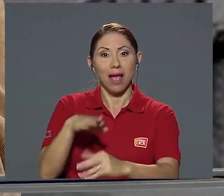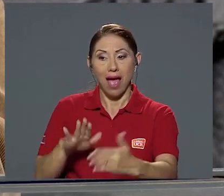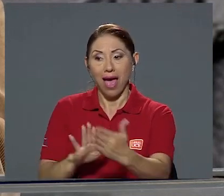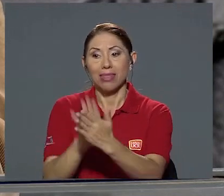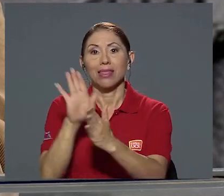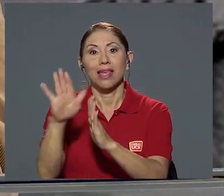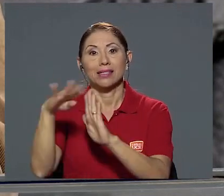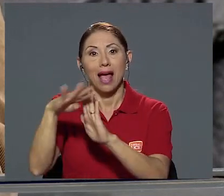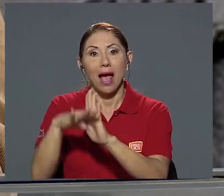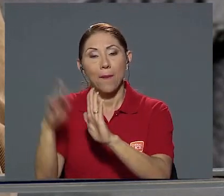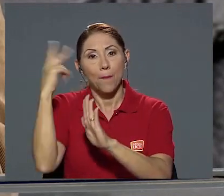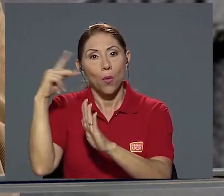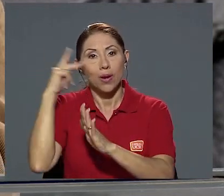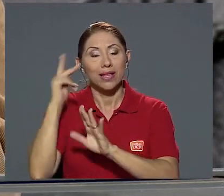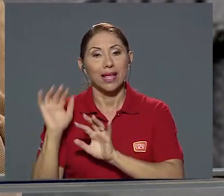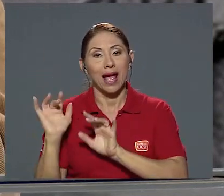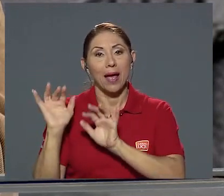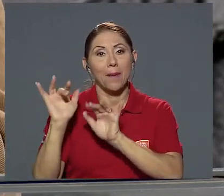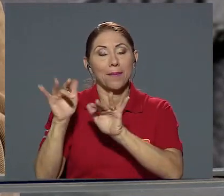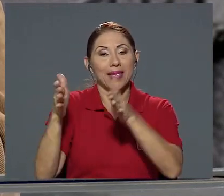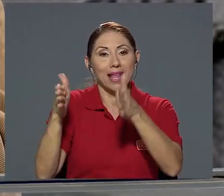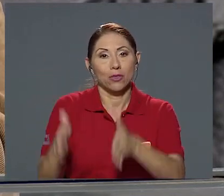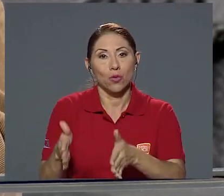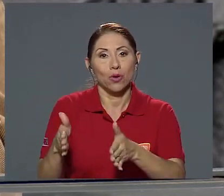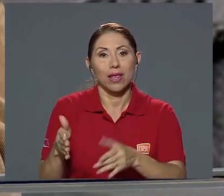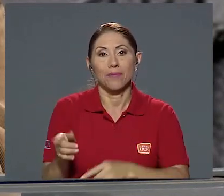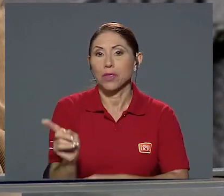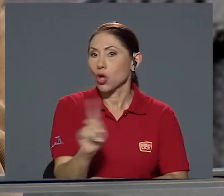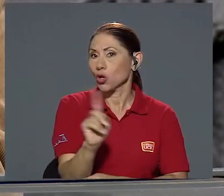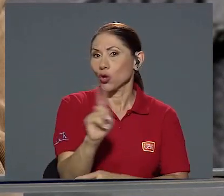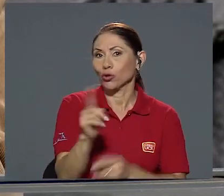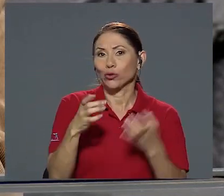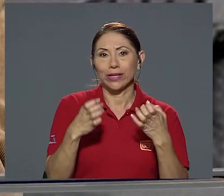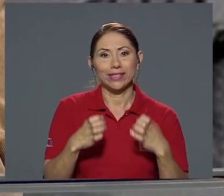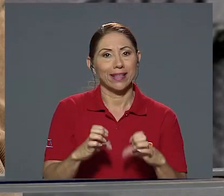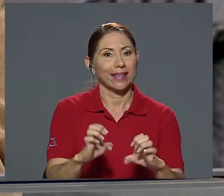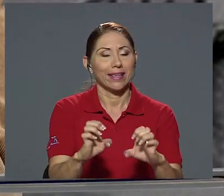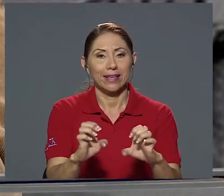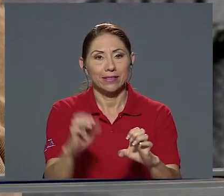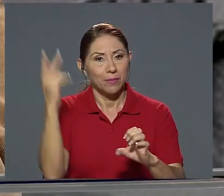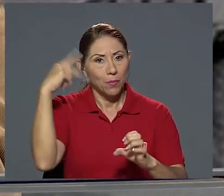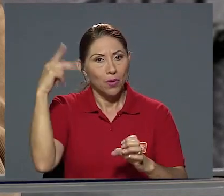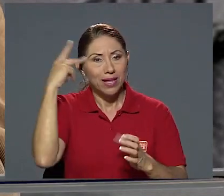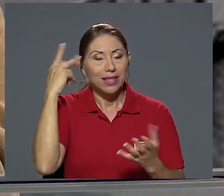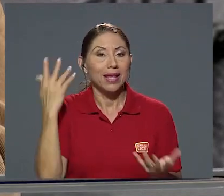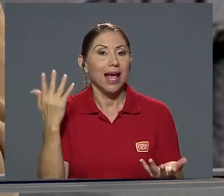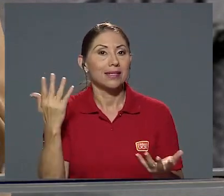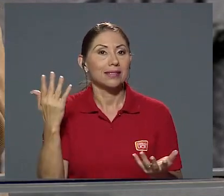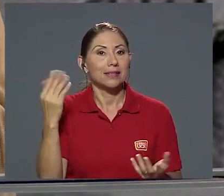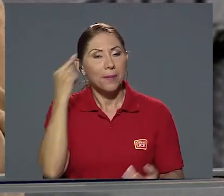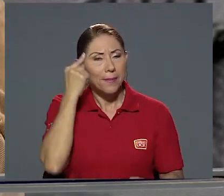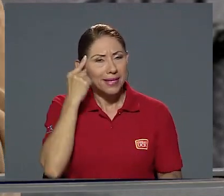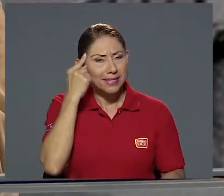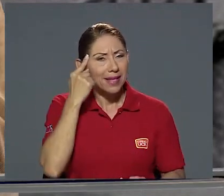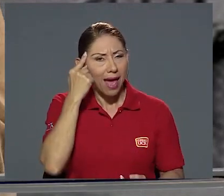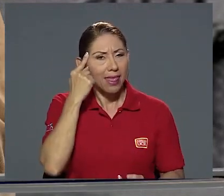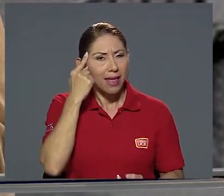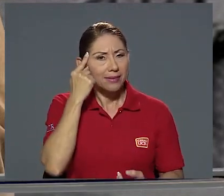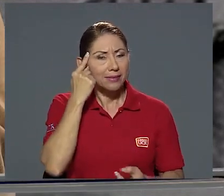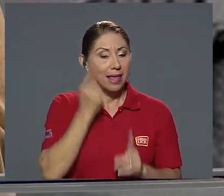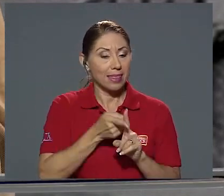¿no? No son estrategias políticas, digamos, pensadas